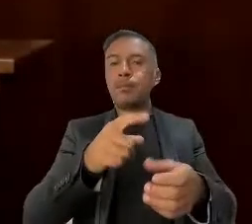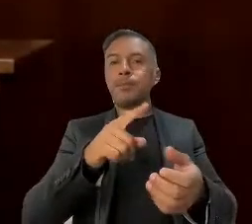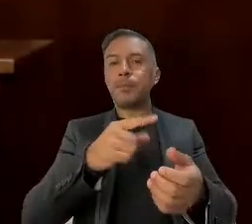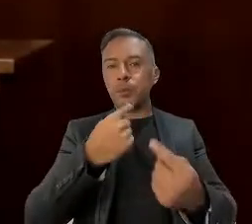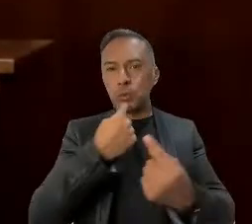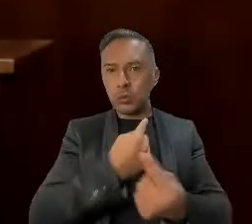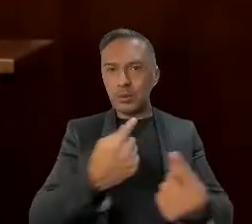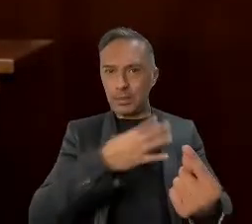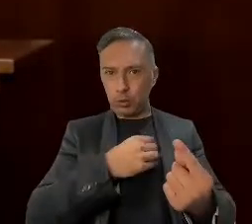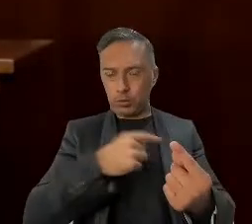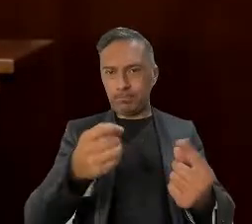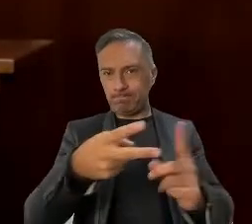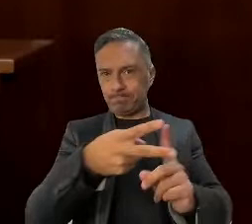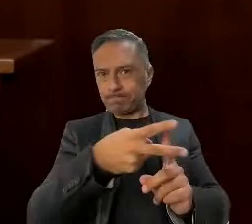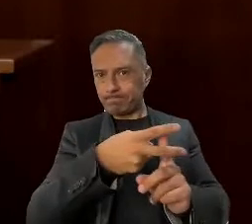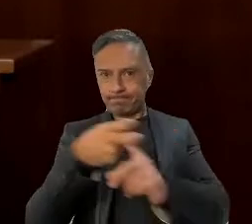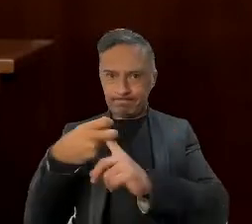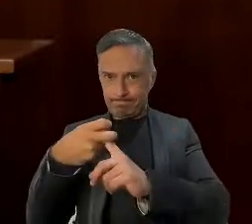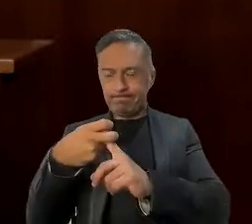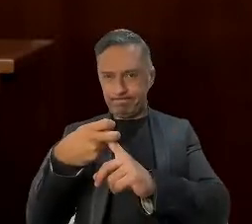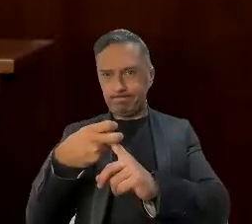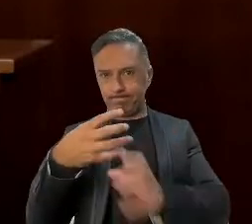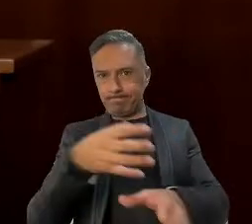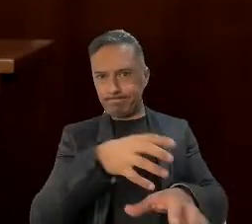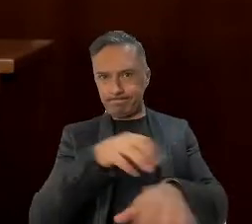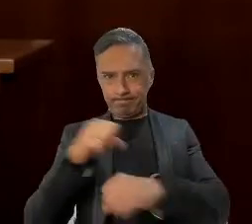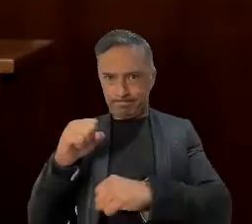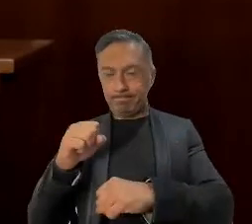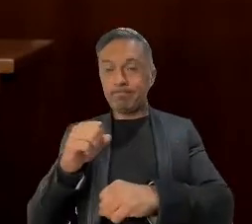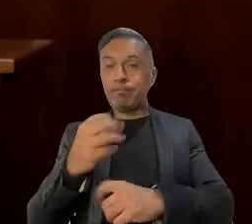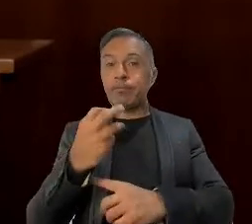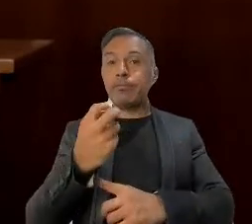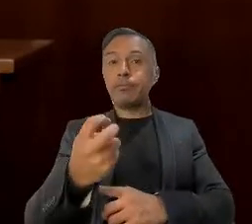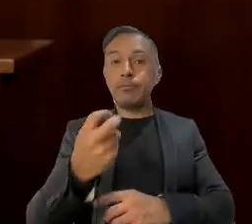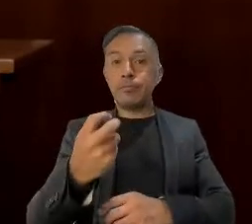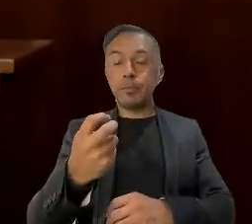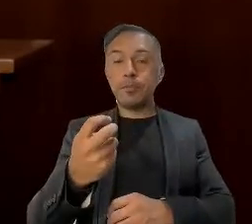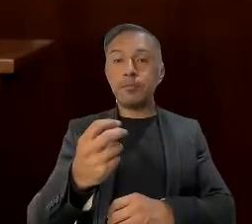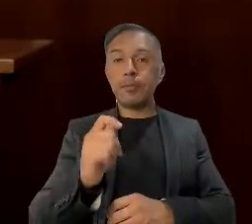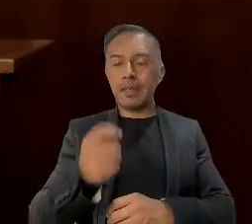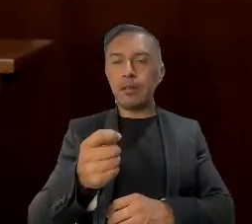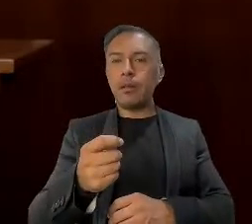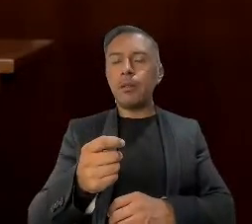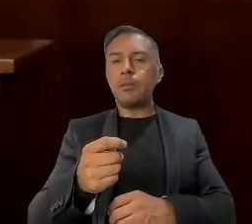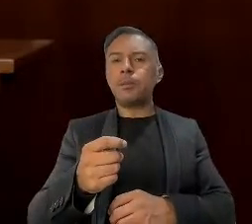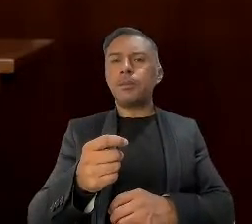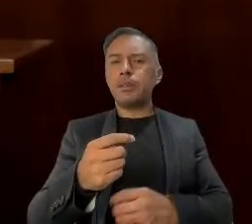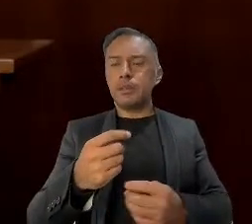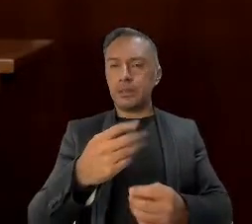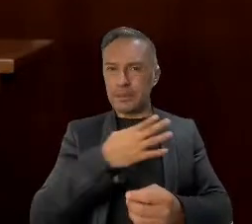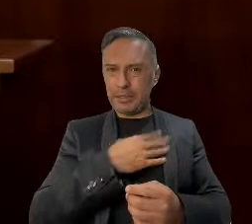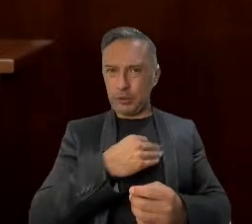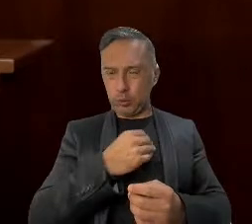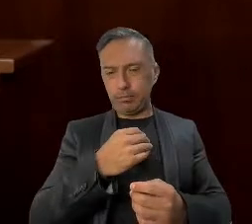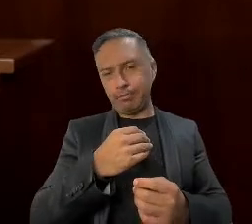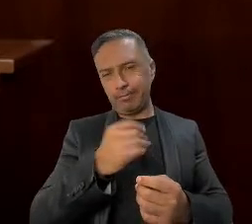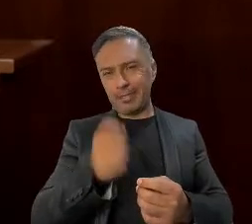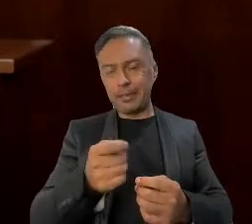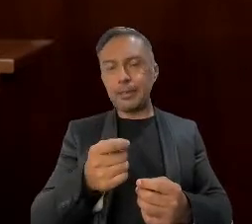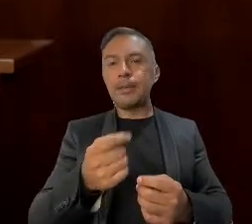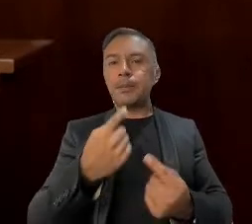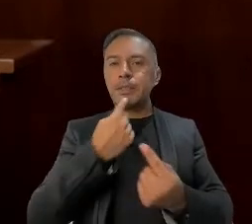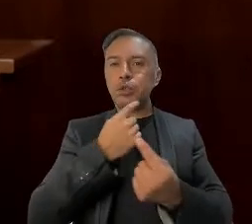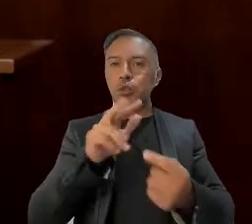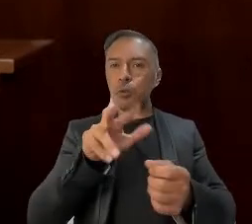para esto es necesario entender que se denomina sustracción del menor a la retención y